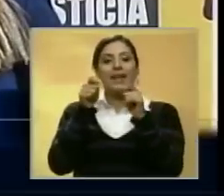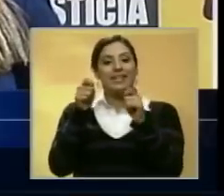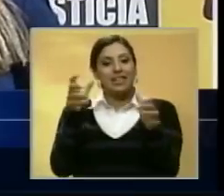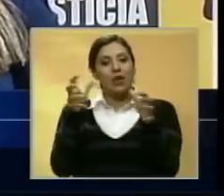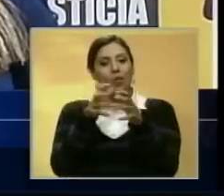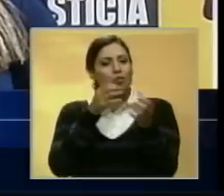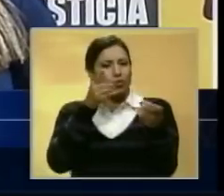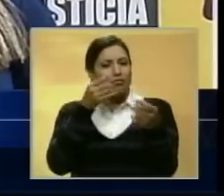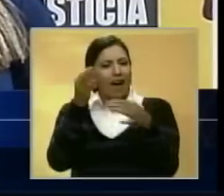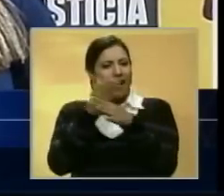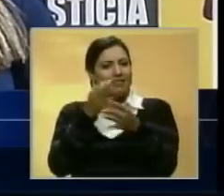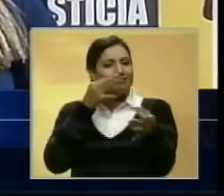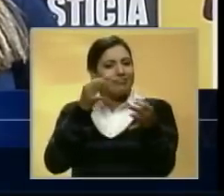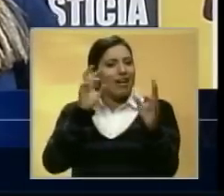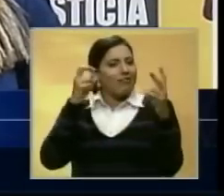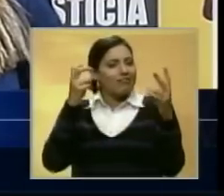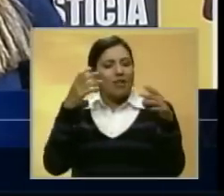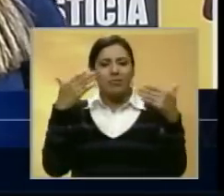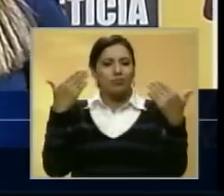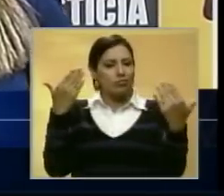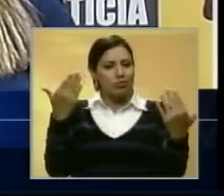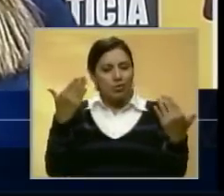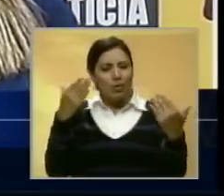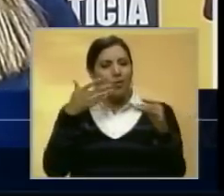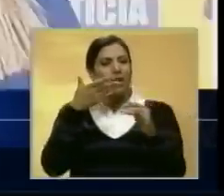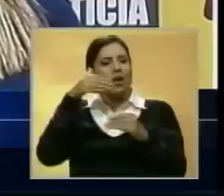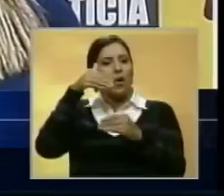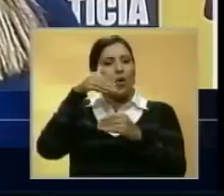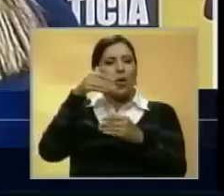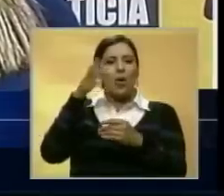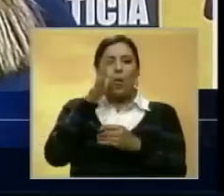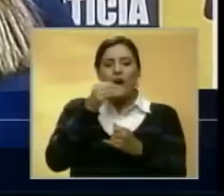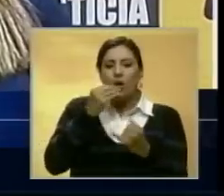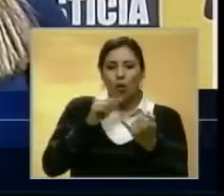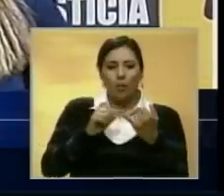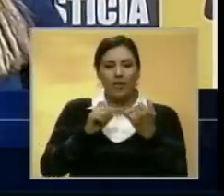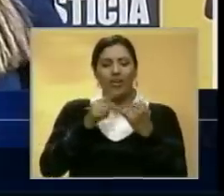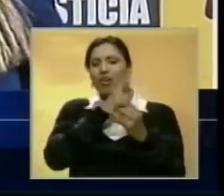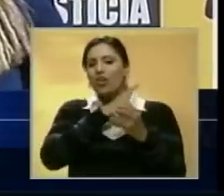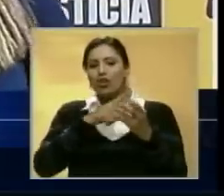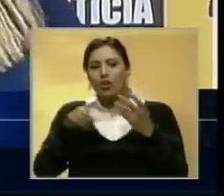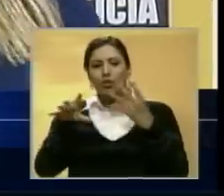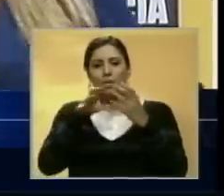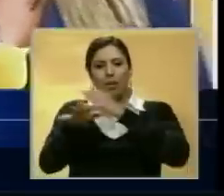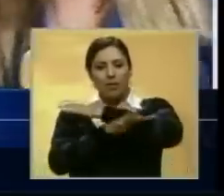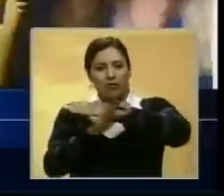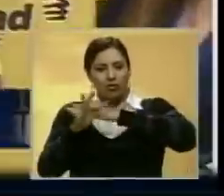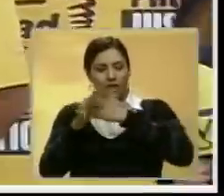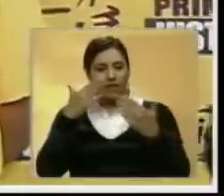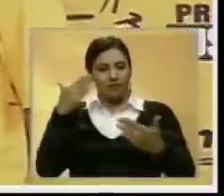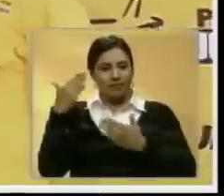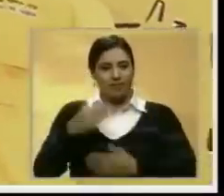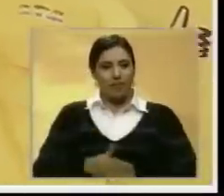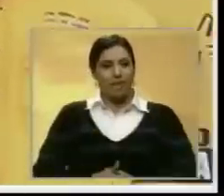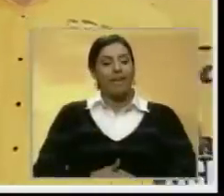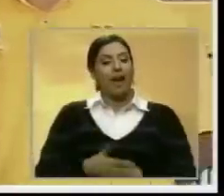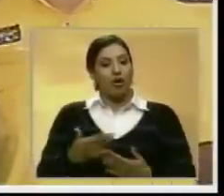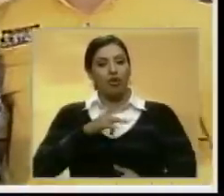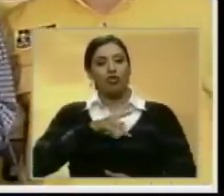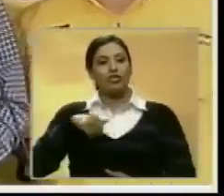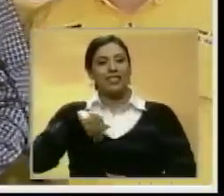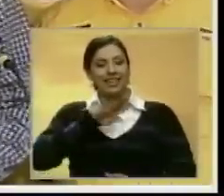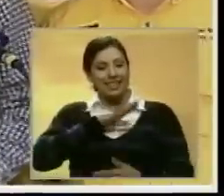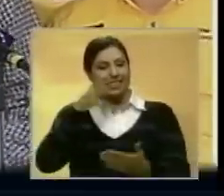tú comentabas. Los temas a tratar serán referéndum, desabastecimiento y el tema de frontera. Escuchemos. Y para eso tenemos